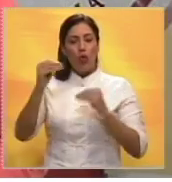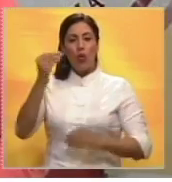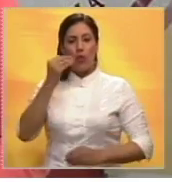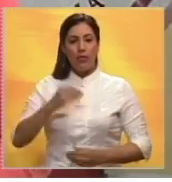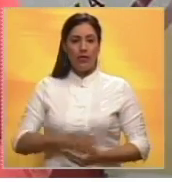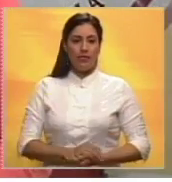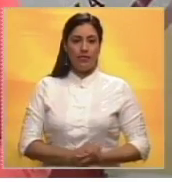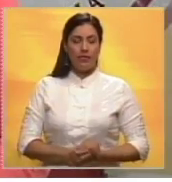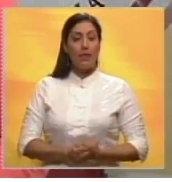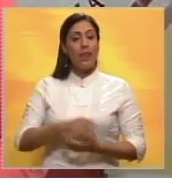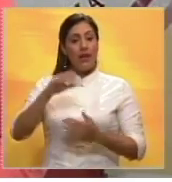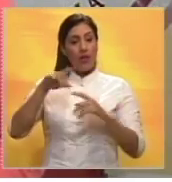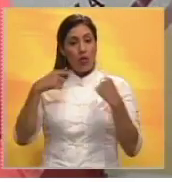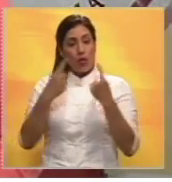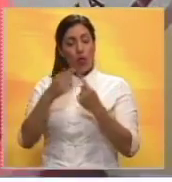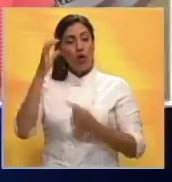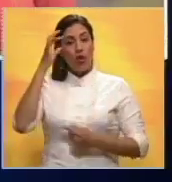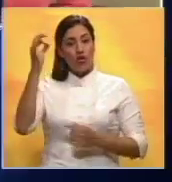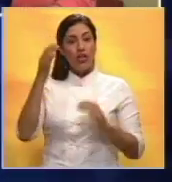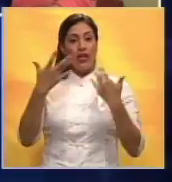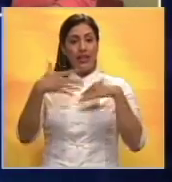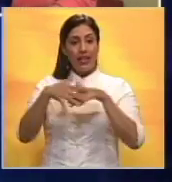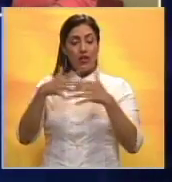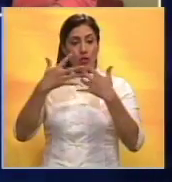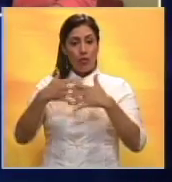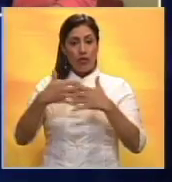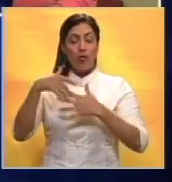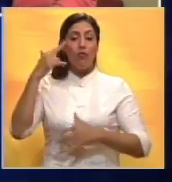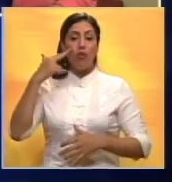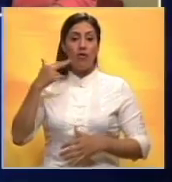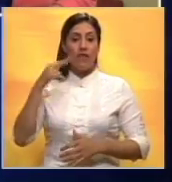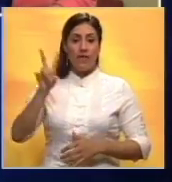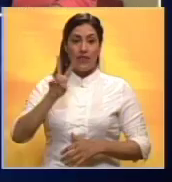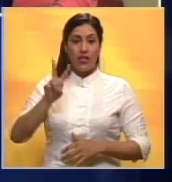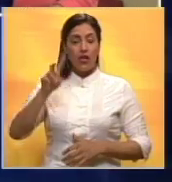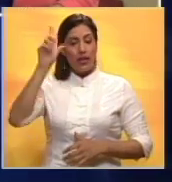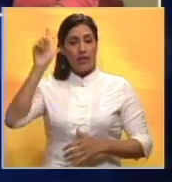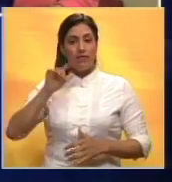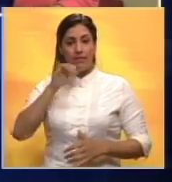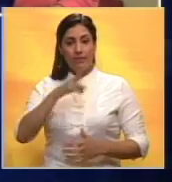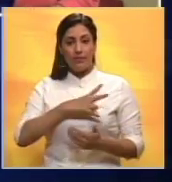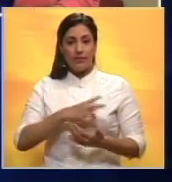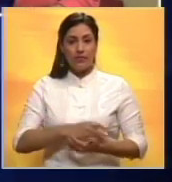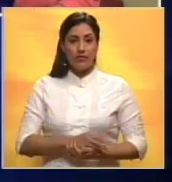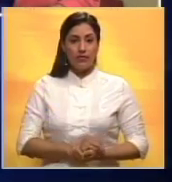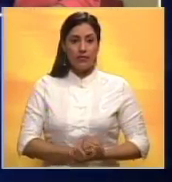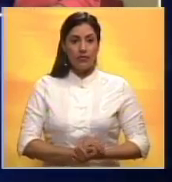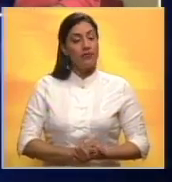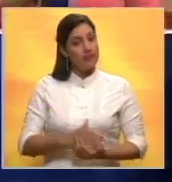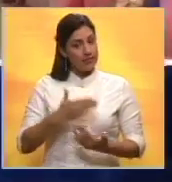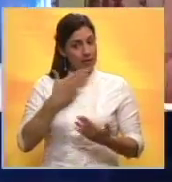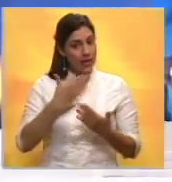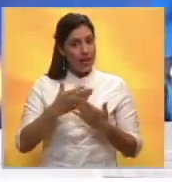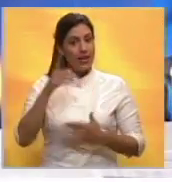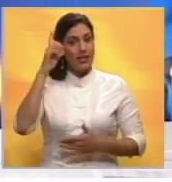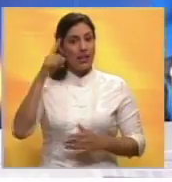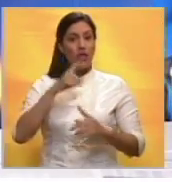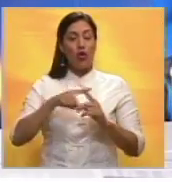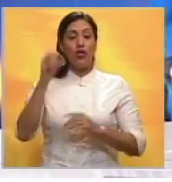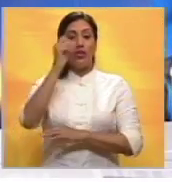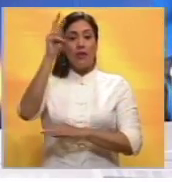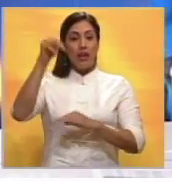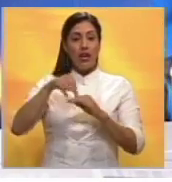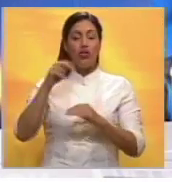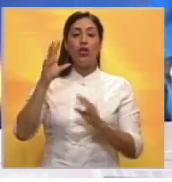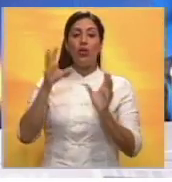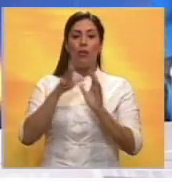alimentos desde la sede del Consejo de integración empresarial bolivariano de Venezuela l flores noticiero venevisión Gracias Lis la asamblea